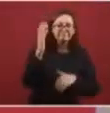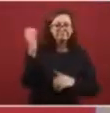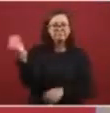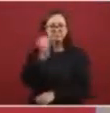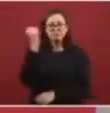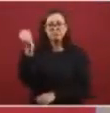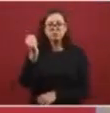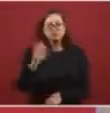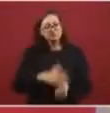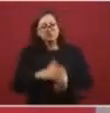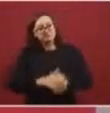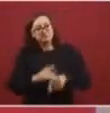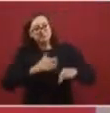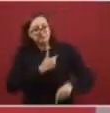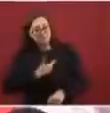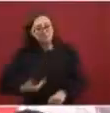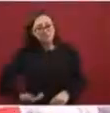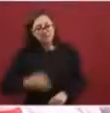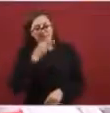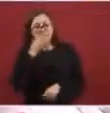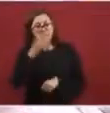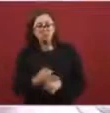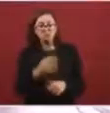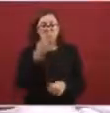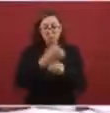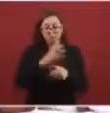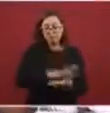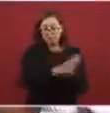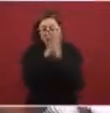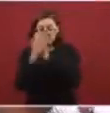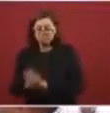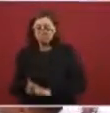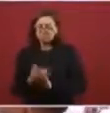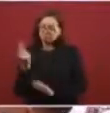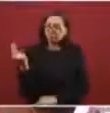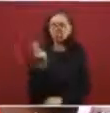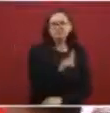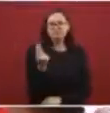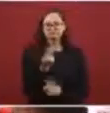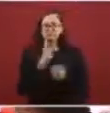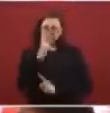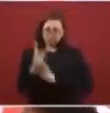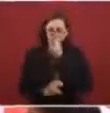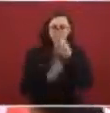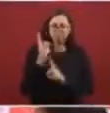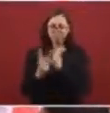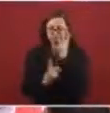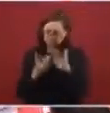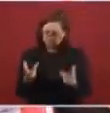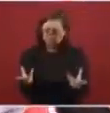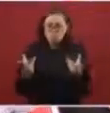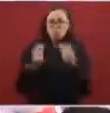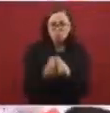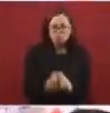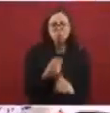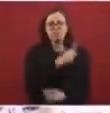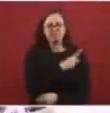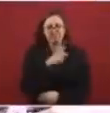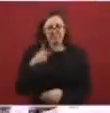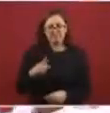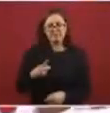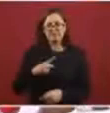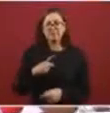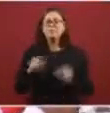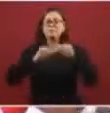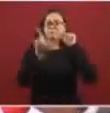cuarta transformación sin el deporte. Esta cuarta transformación la haremos posible nosotros demostrándole que también quienes representan